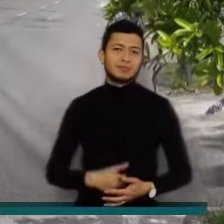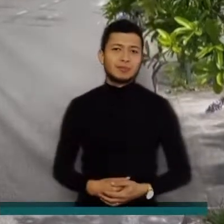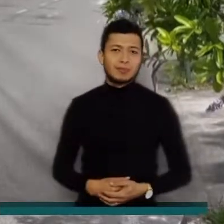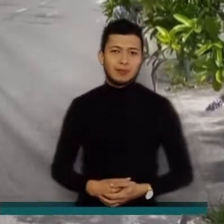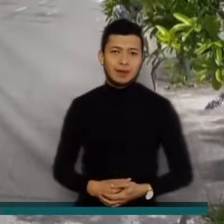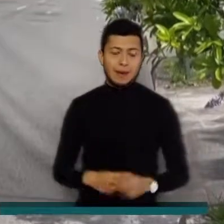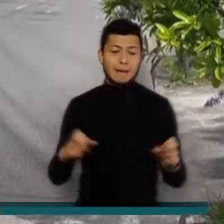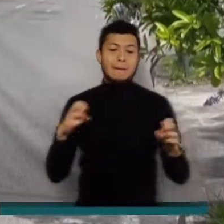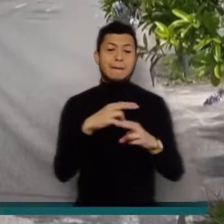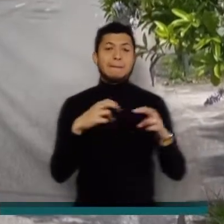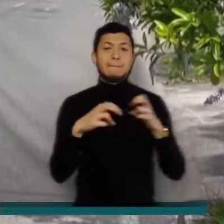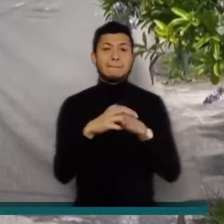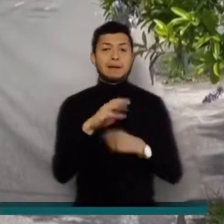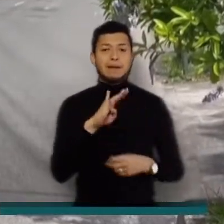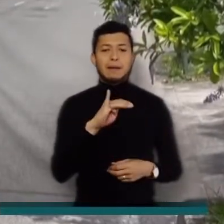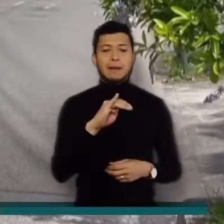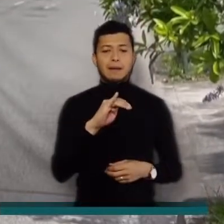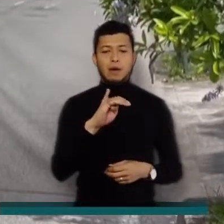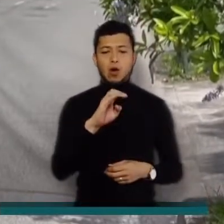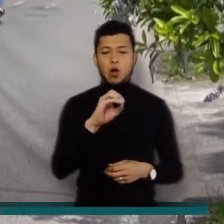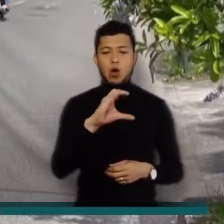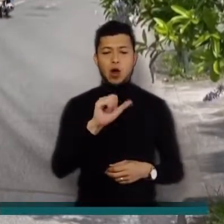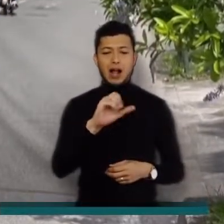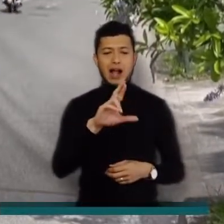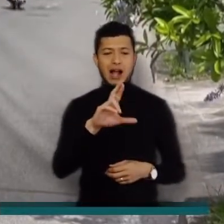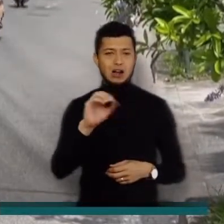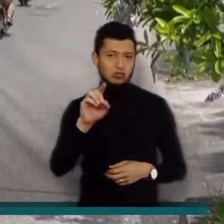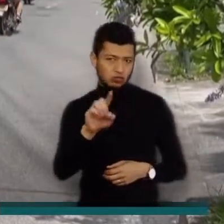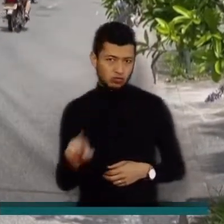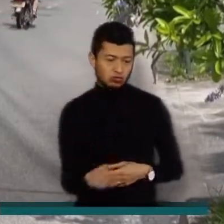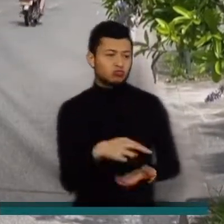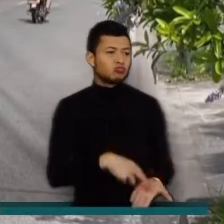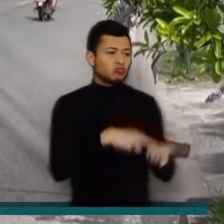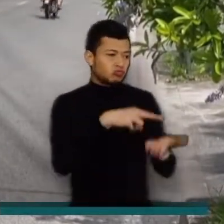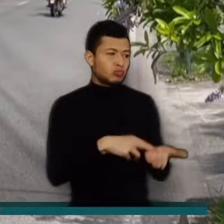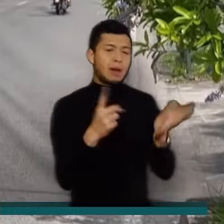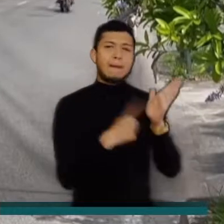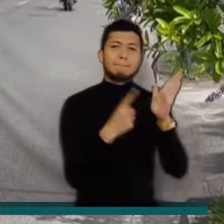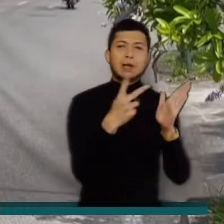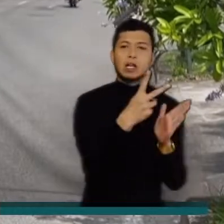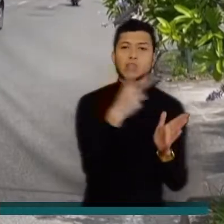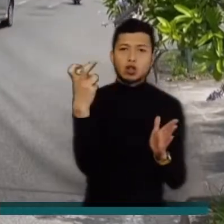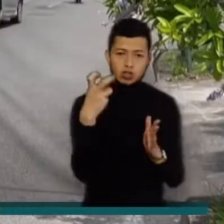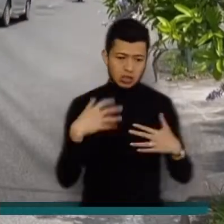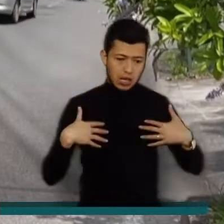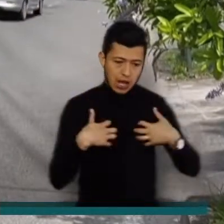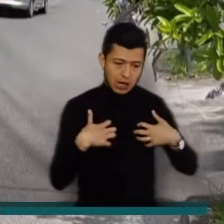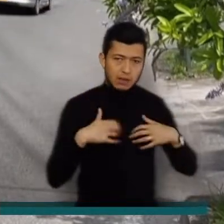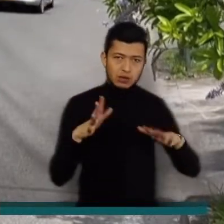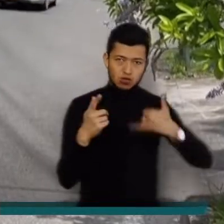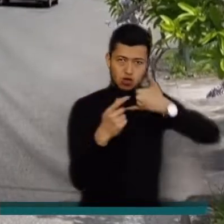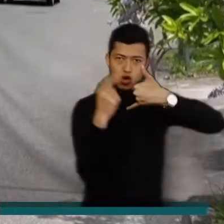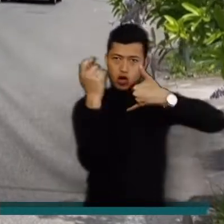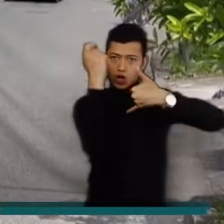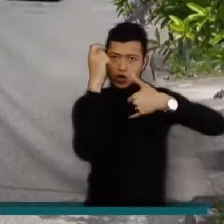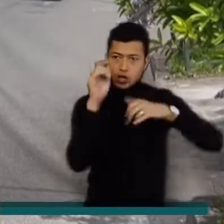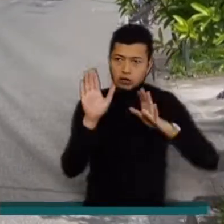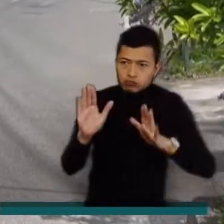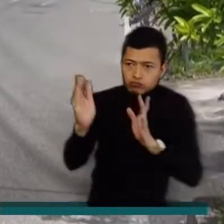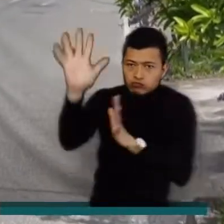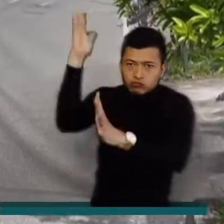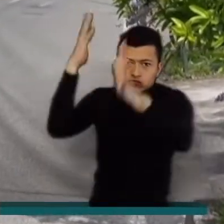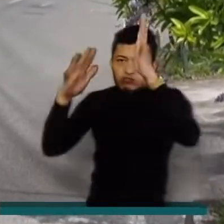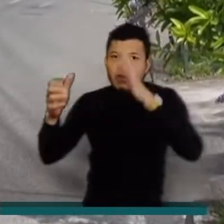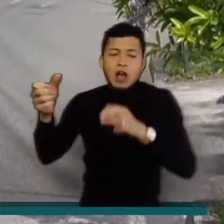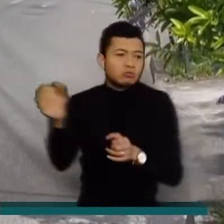en el Bioparque los carros en villavicencio en donde se han rehabilitado más de 1.200 ejemplares endémicos de la región de la orinoquía se abre